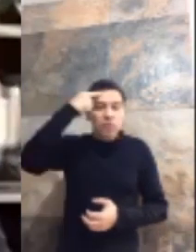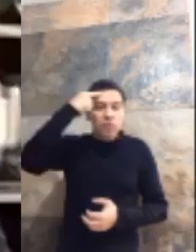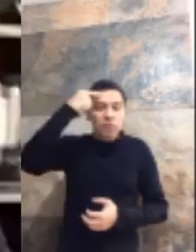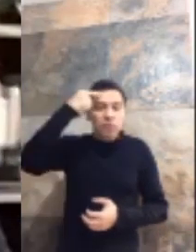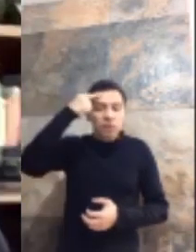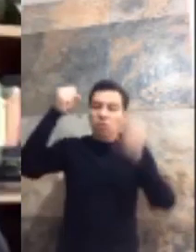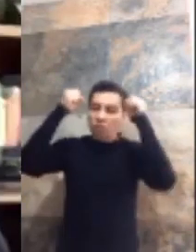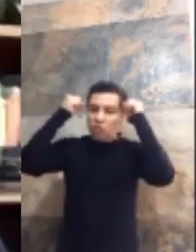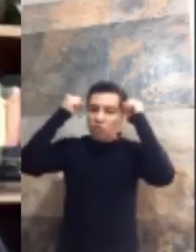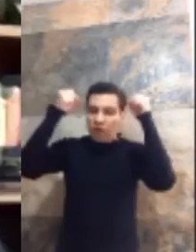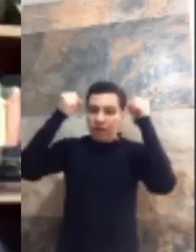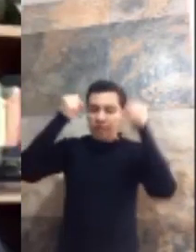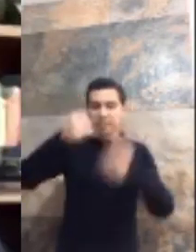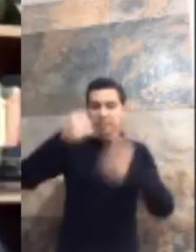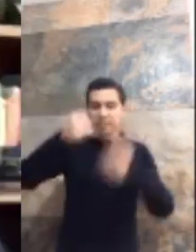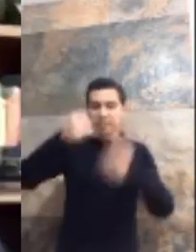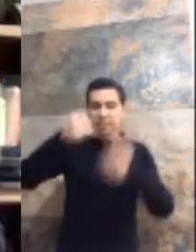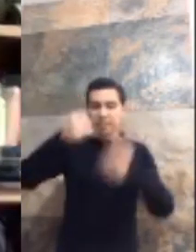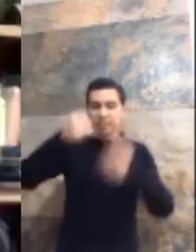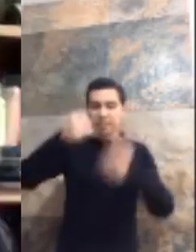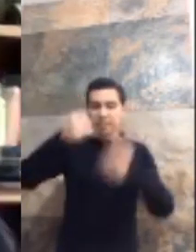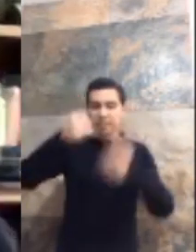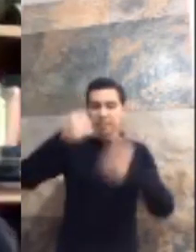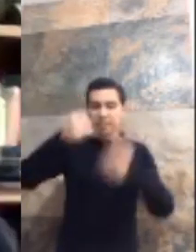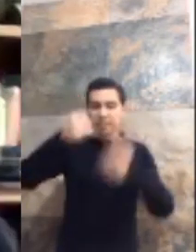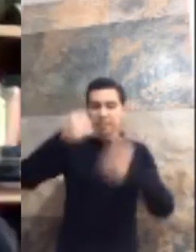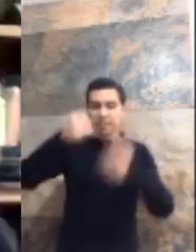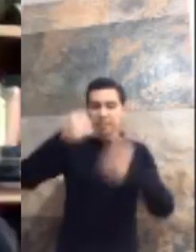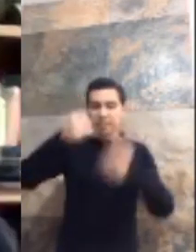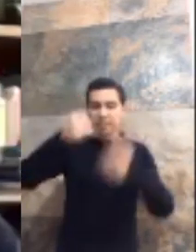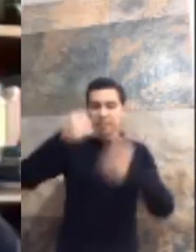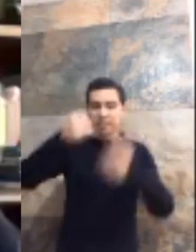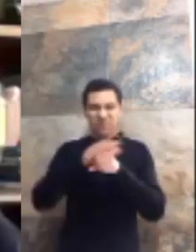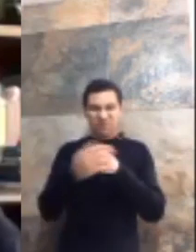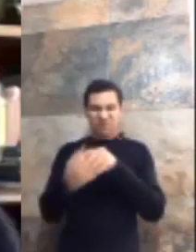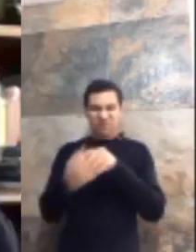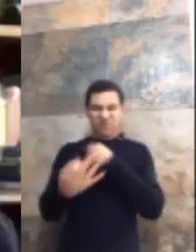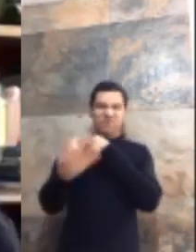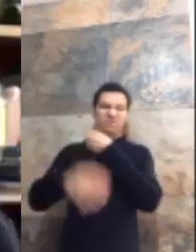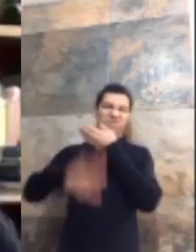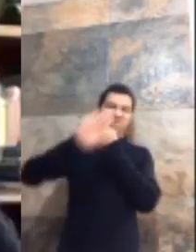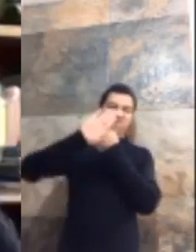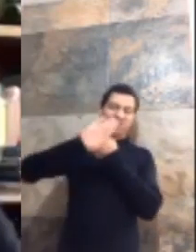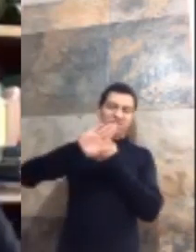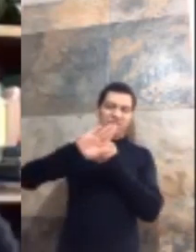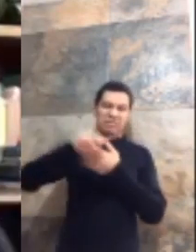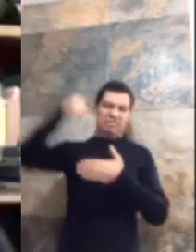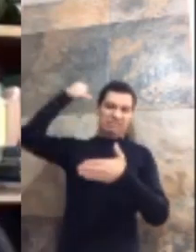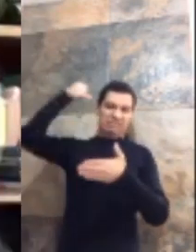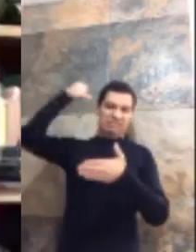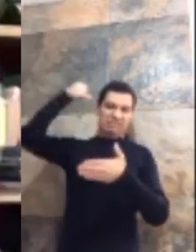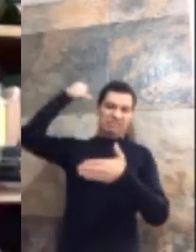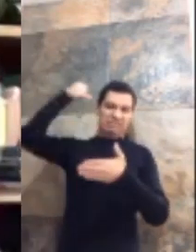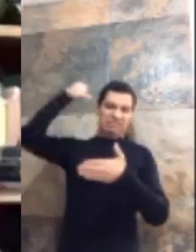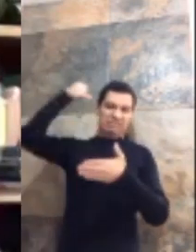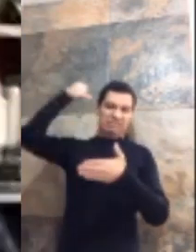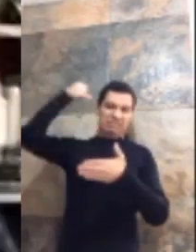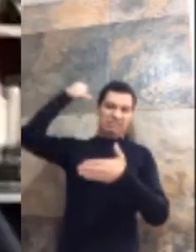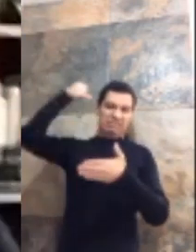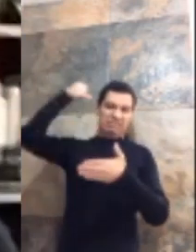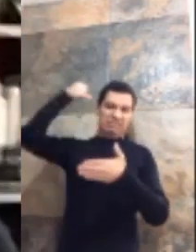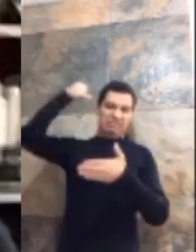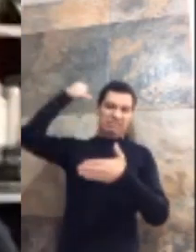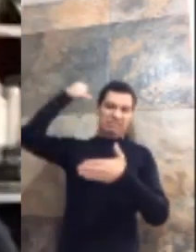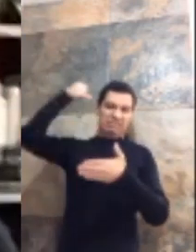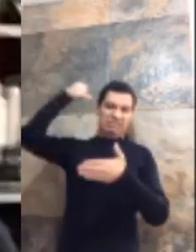nos está afectando de manera profunda y nos hace reflexionar sobre las formas en que hemos estado llevando